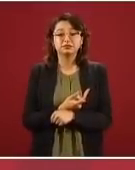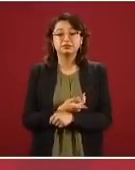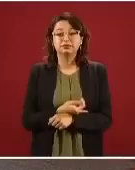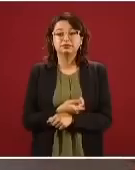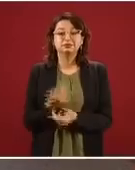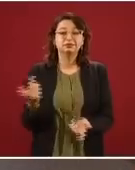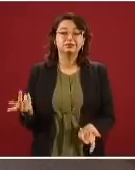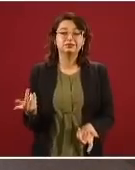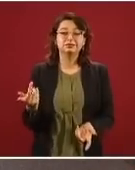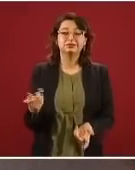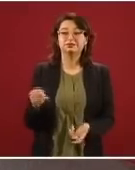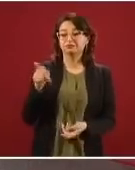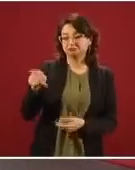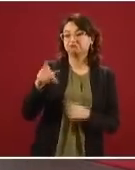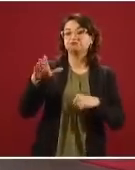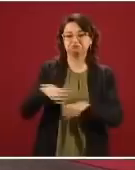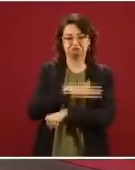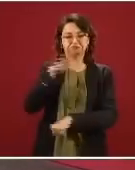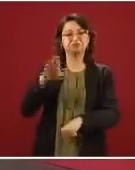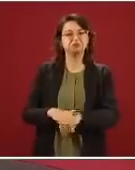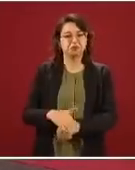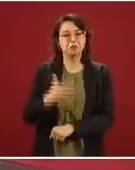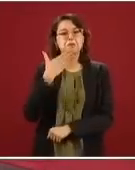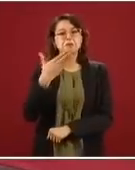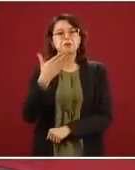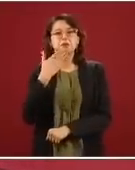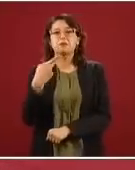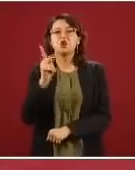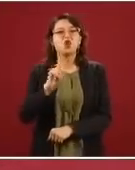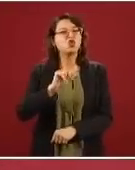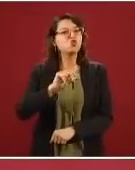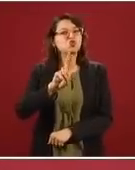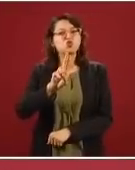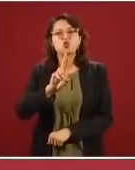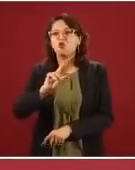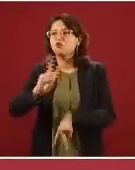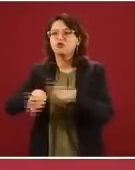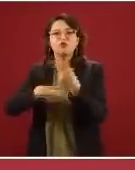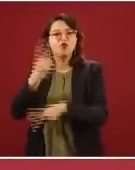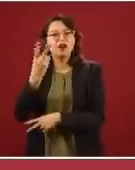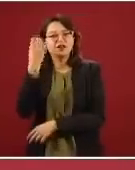había sacado buenas calificaciones siempre, pero nunca llegaba,